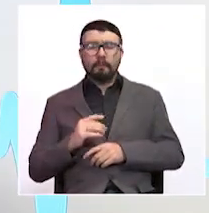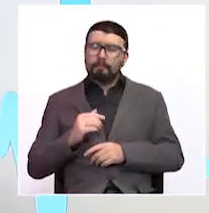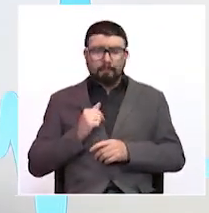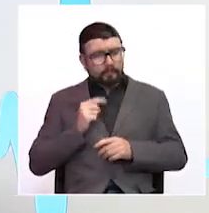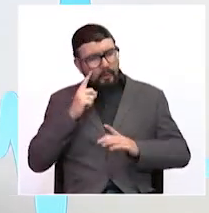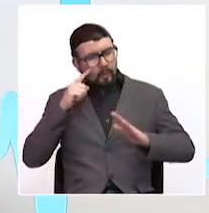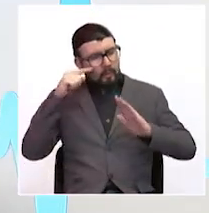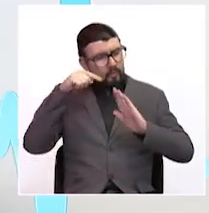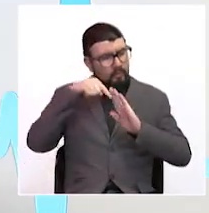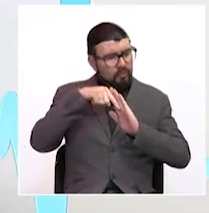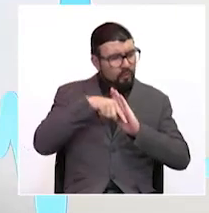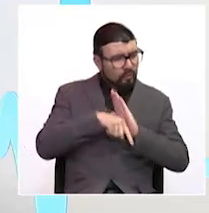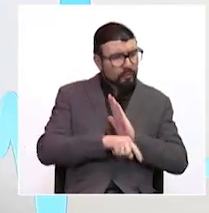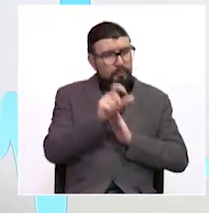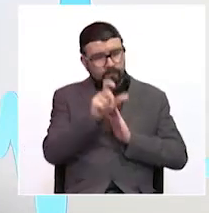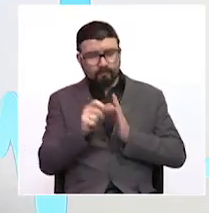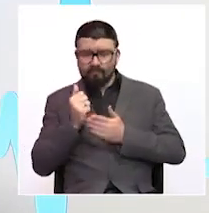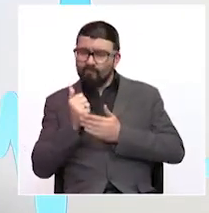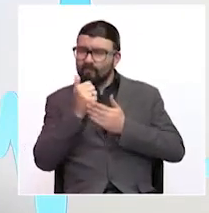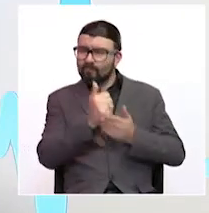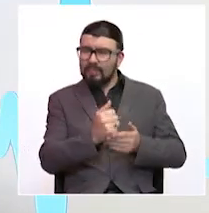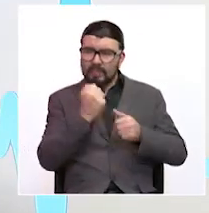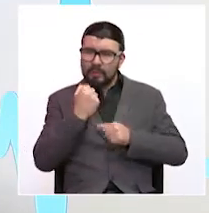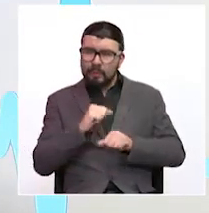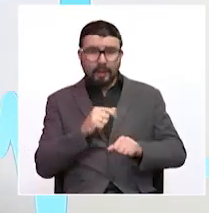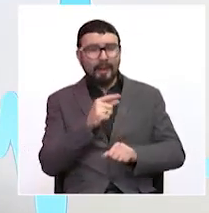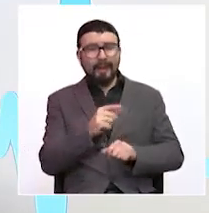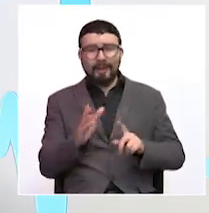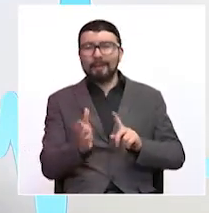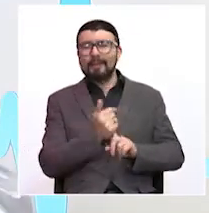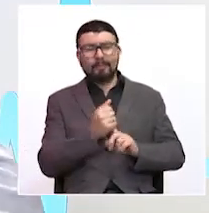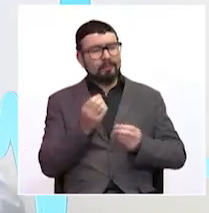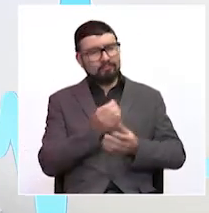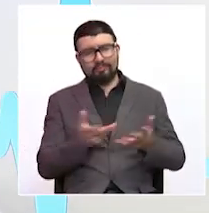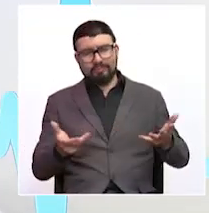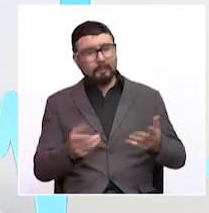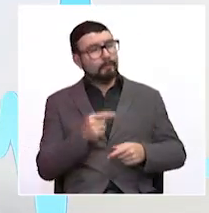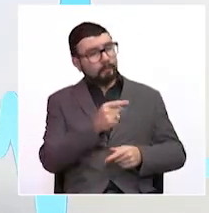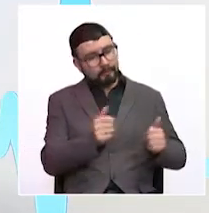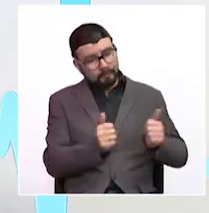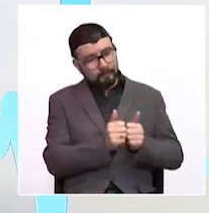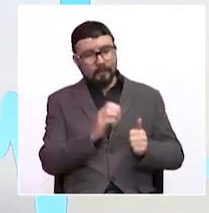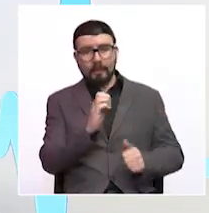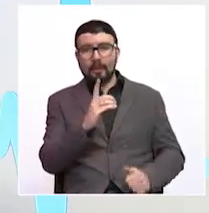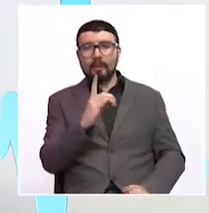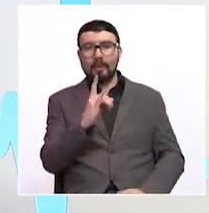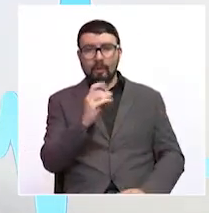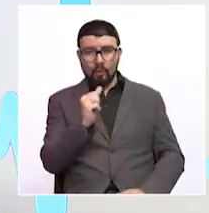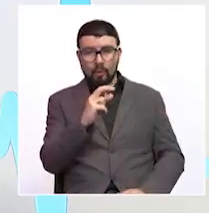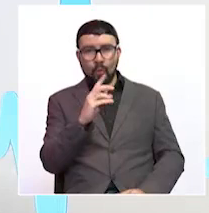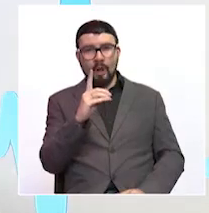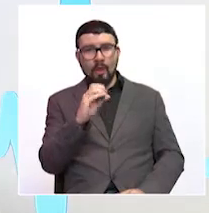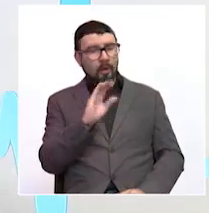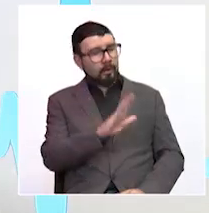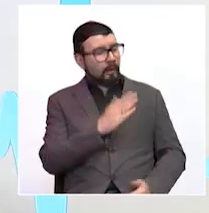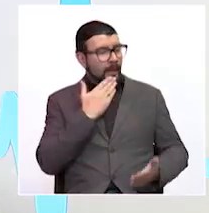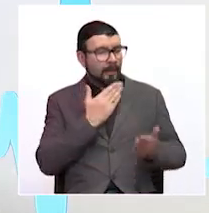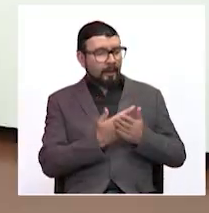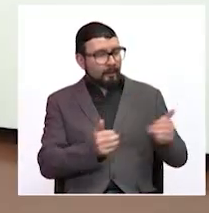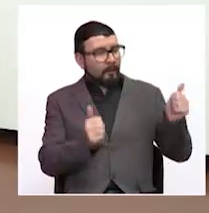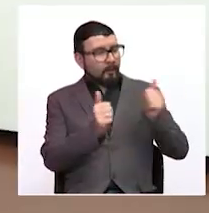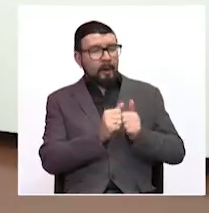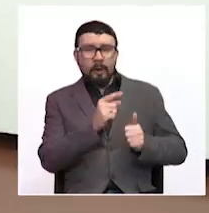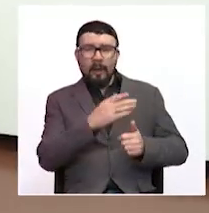al fondo de la persona es donde descubrimos tantas cosas doctor eduardo nao muchas gracias por estar con nosotros feliz navidad